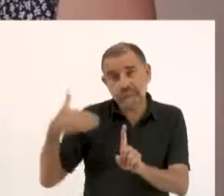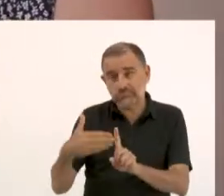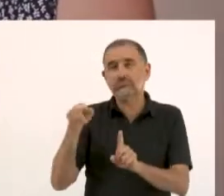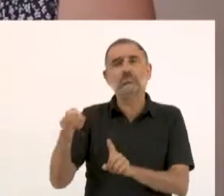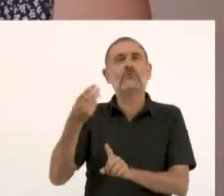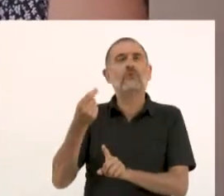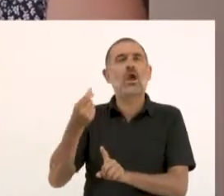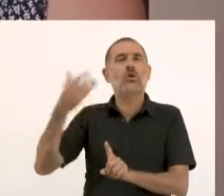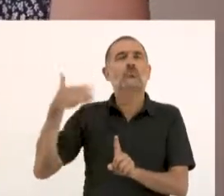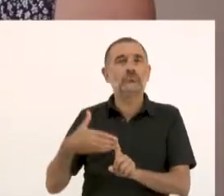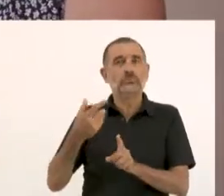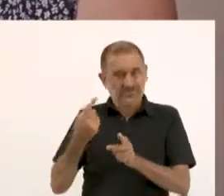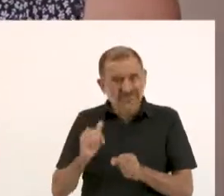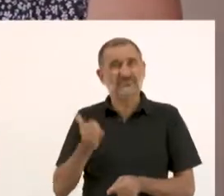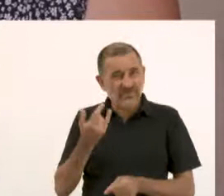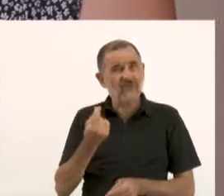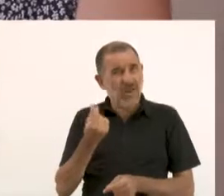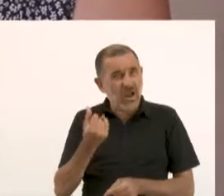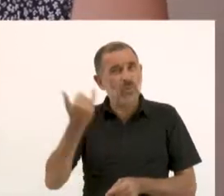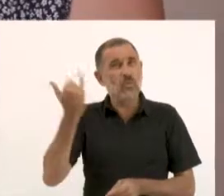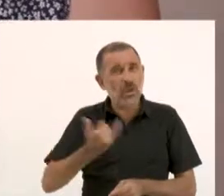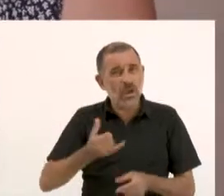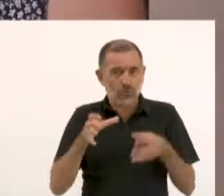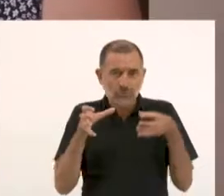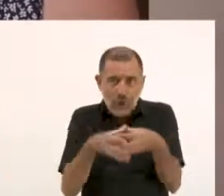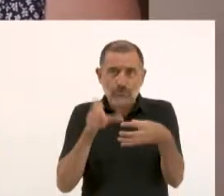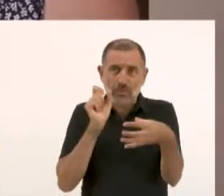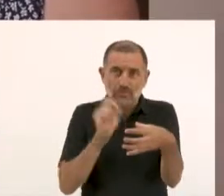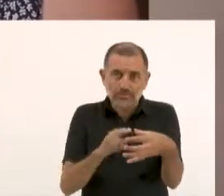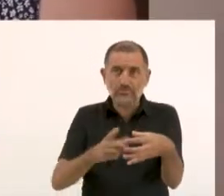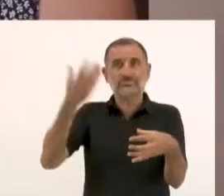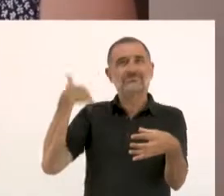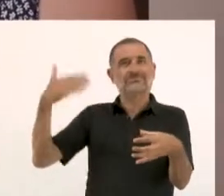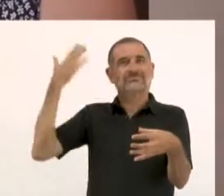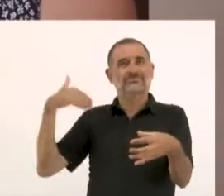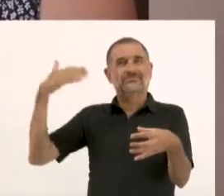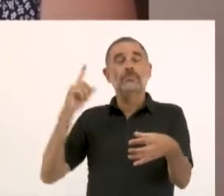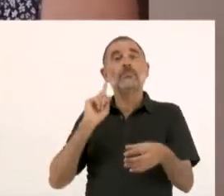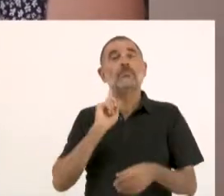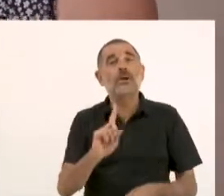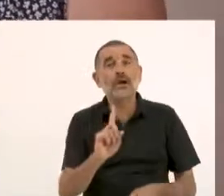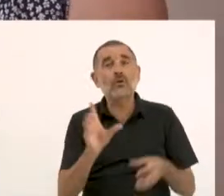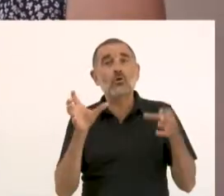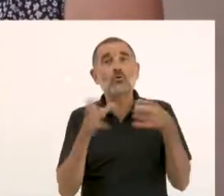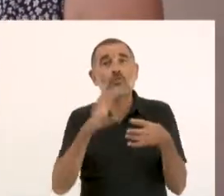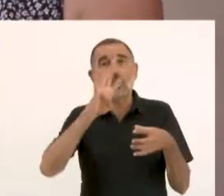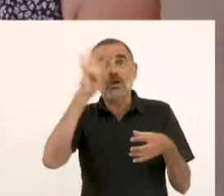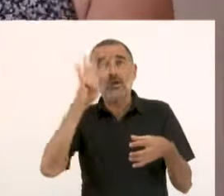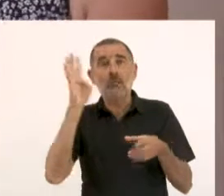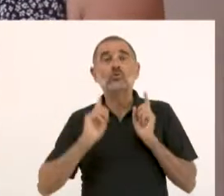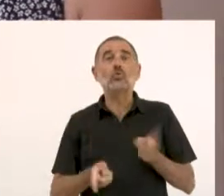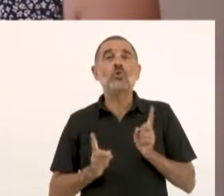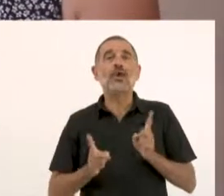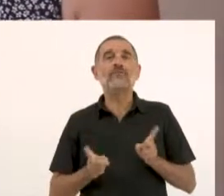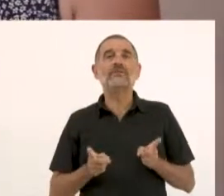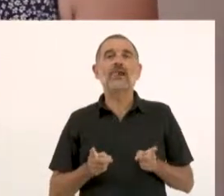valor porque las comunidades los consideran parte de su pasado, pero también para las comunidades originarias de Córdoba son